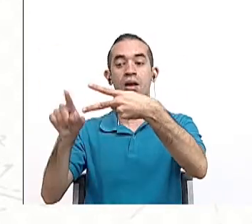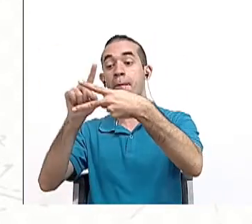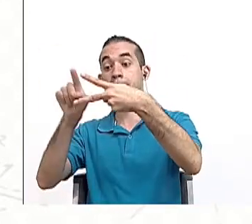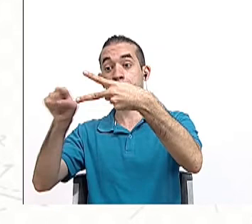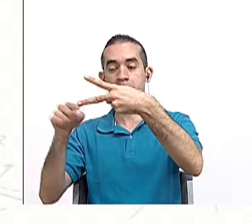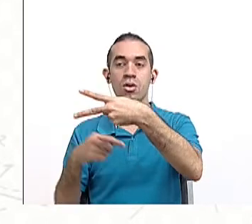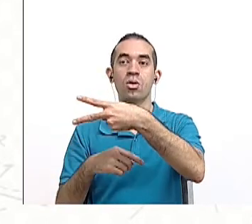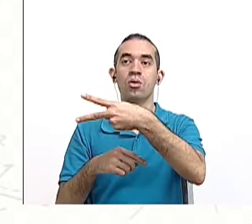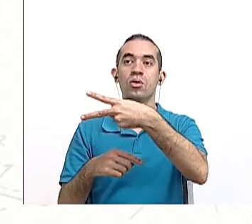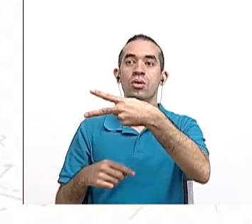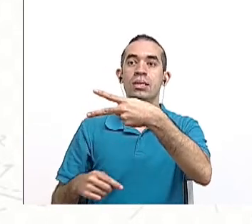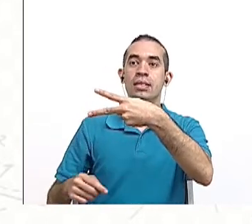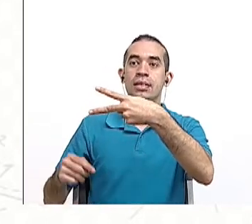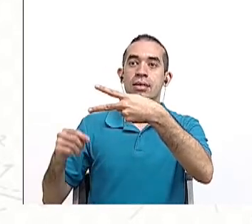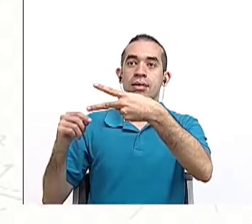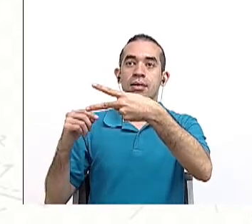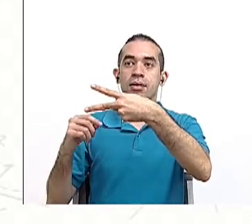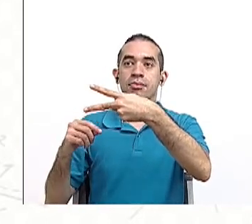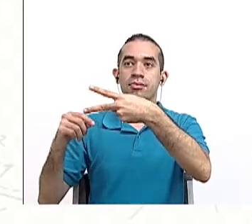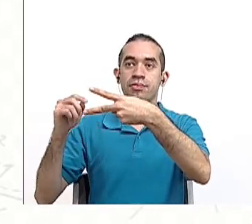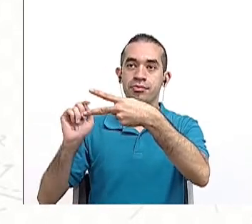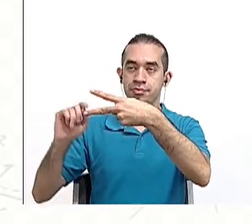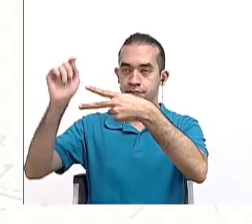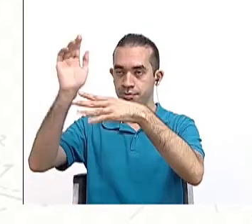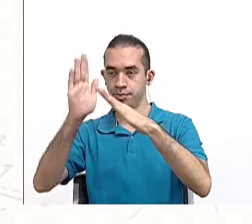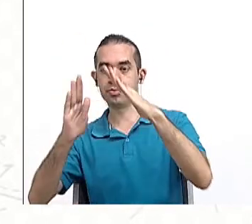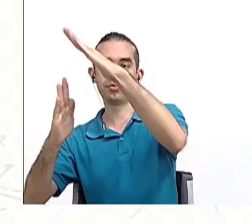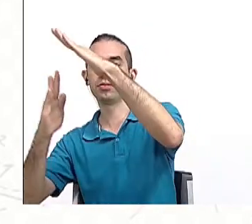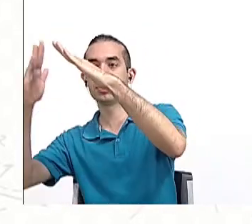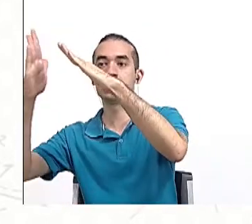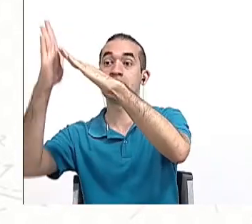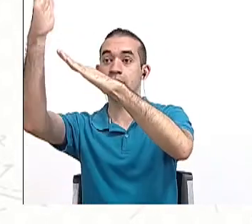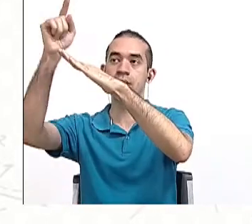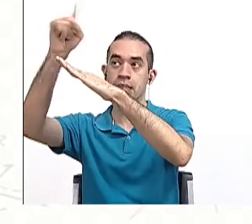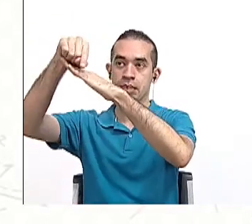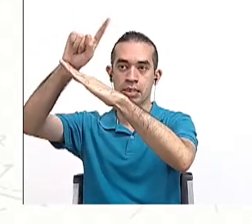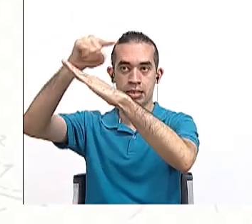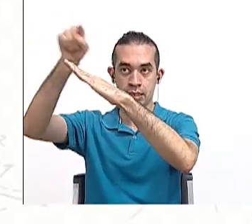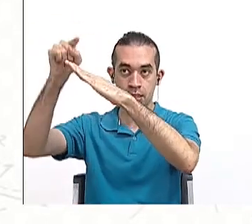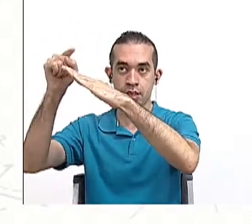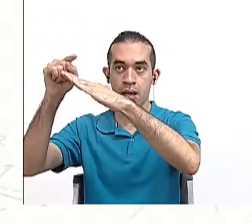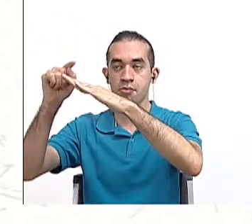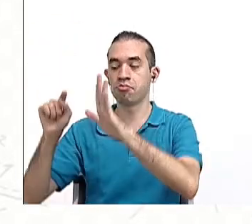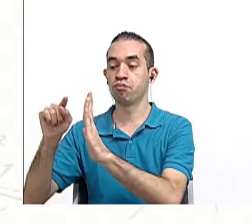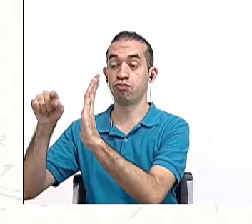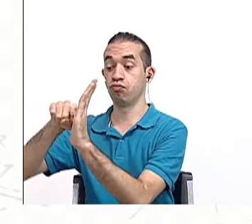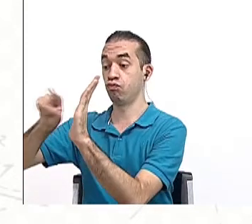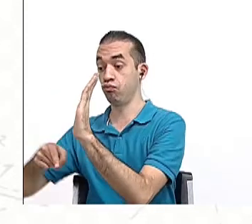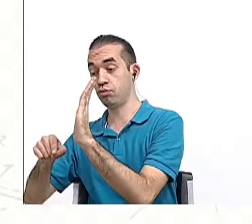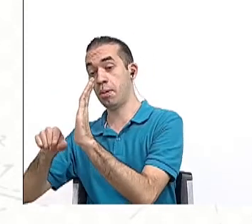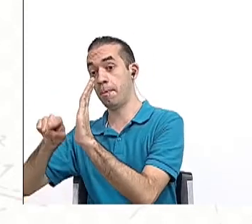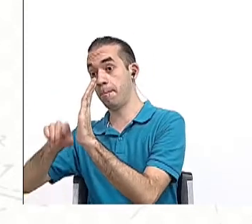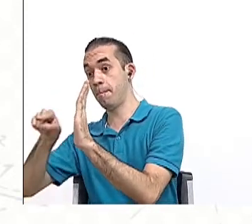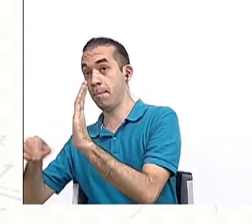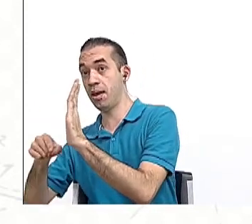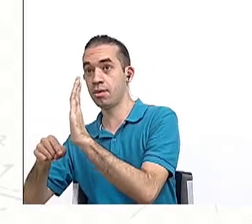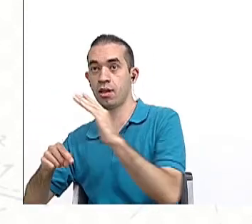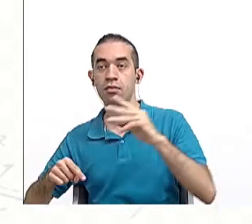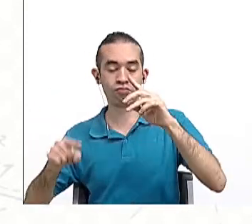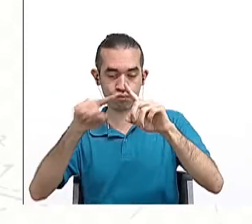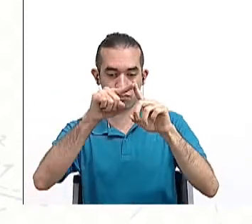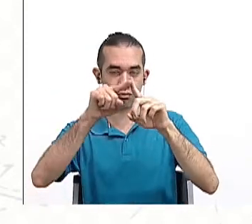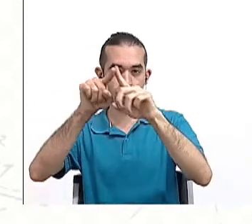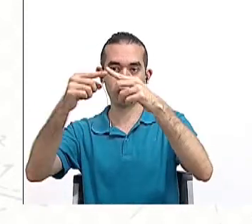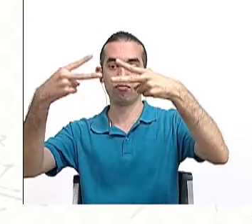beta y pi entonces determinamos lo que es el valor de alfa cómo podemos seguir terminar el valor de alfa muy